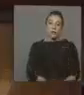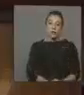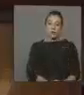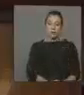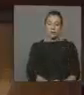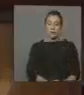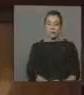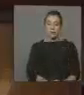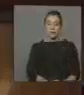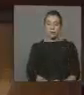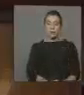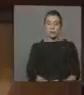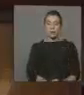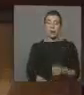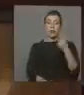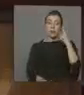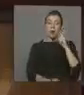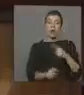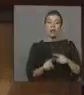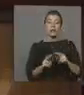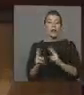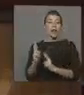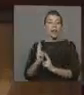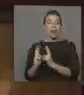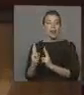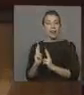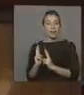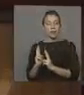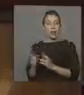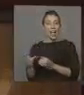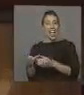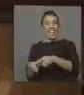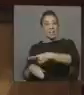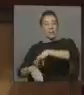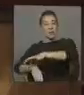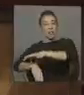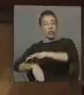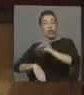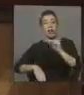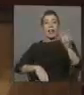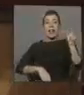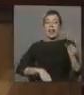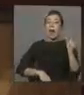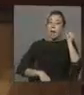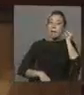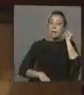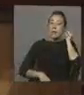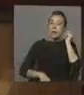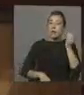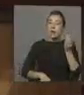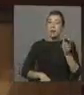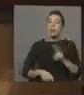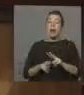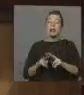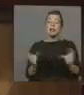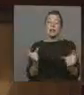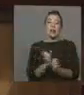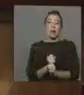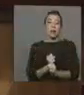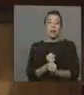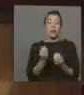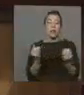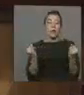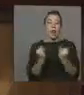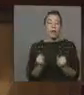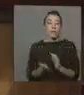Así, se evita condicionar la relación entre el equipo de salud y la paciente para permitir efectuar oportuna y